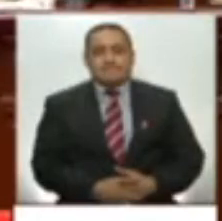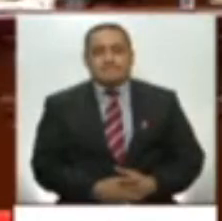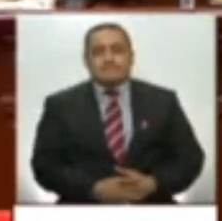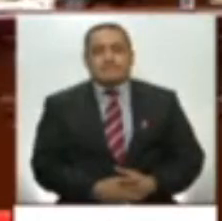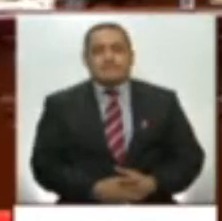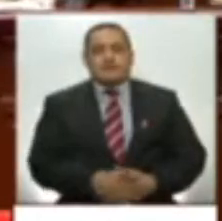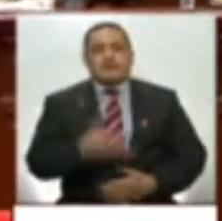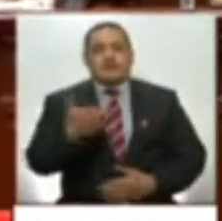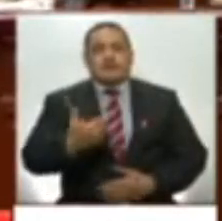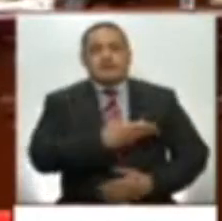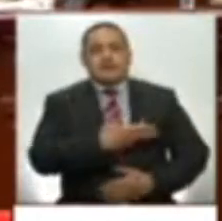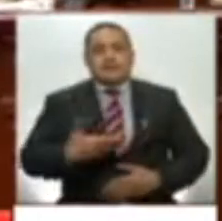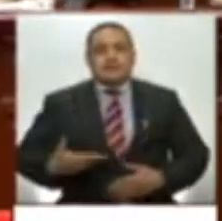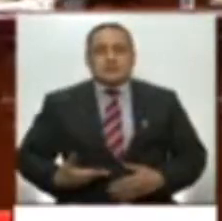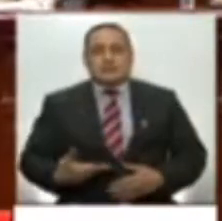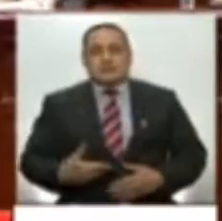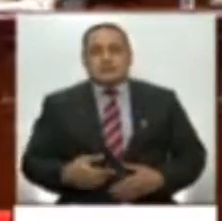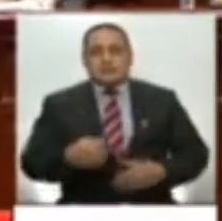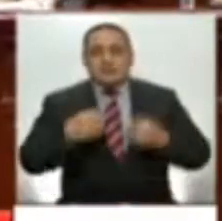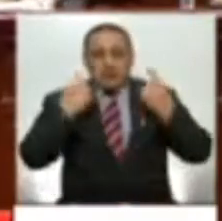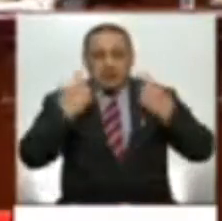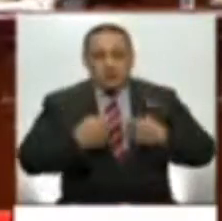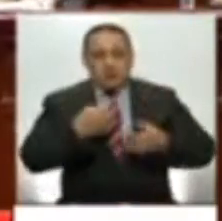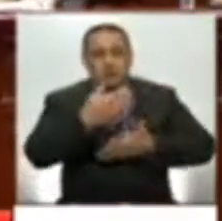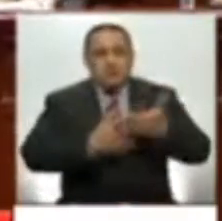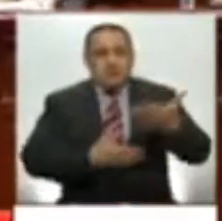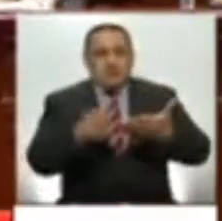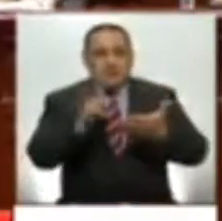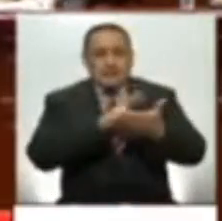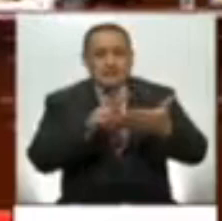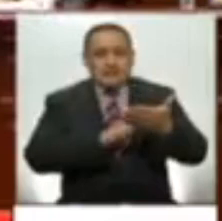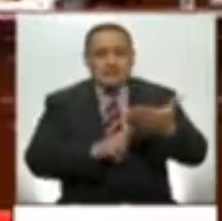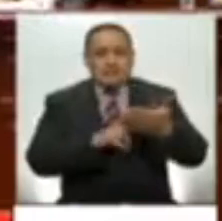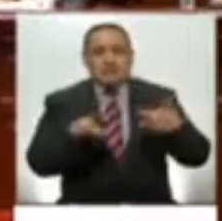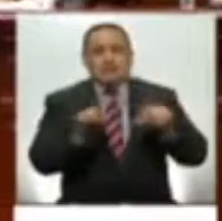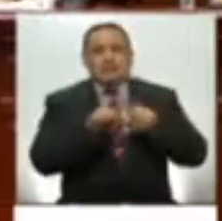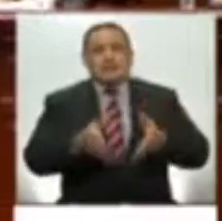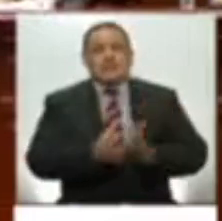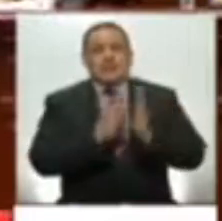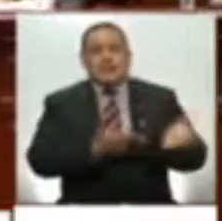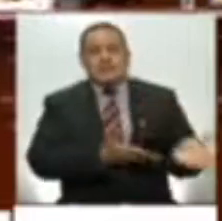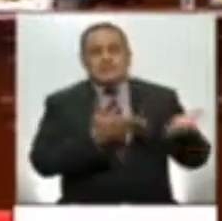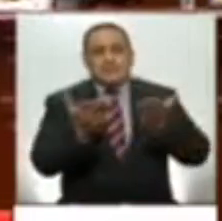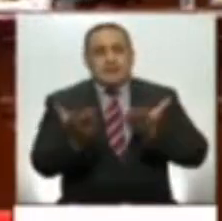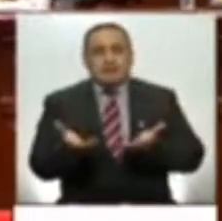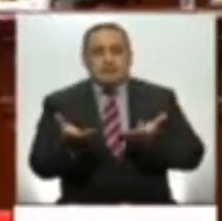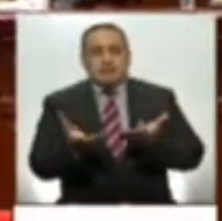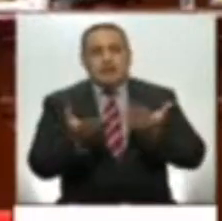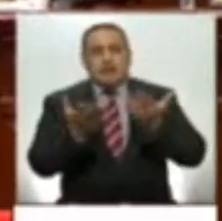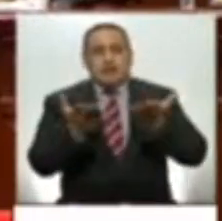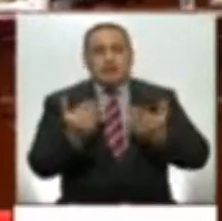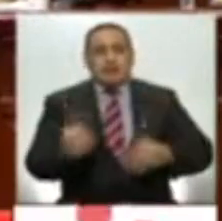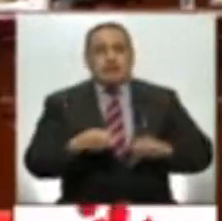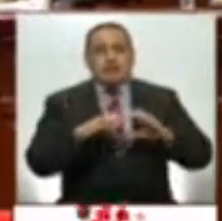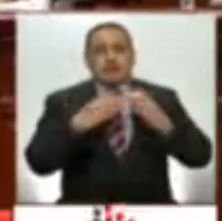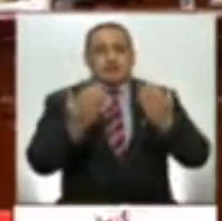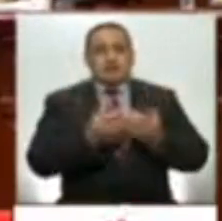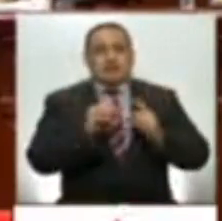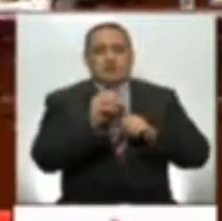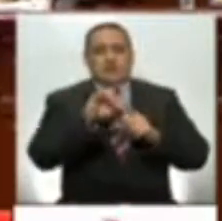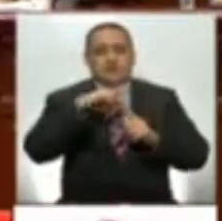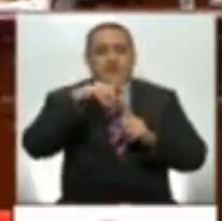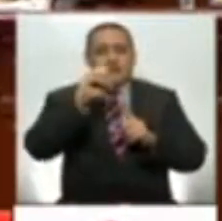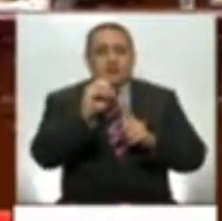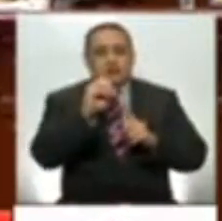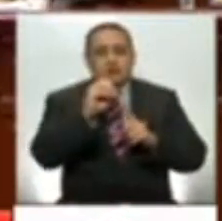El señor presidente, según la credencial leída, invito al congresista electo Bernardo